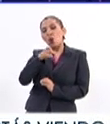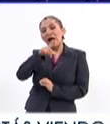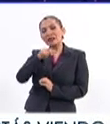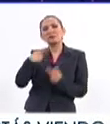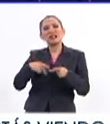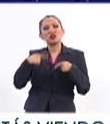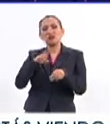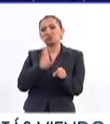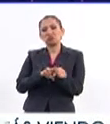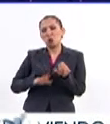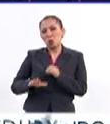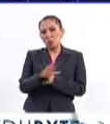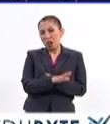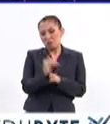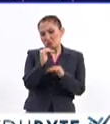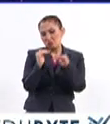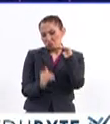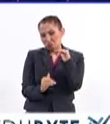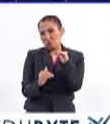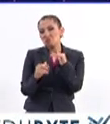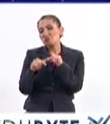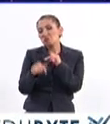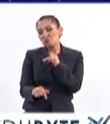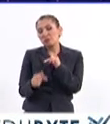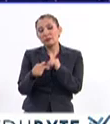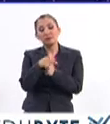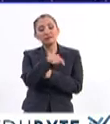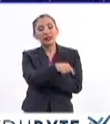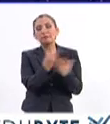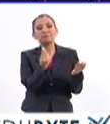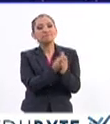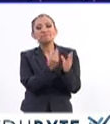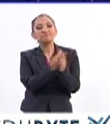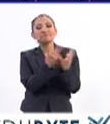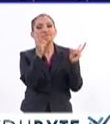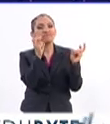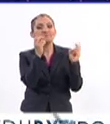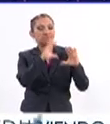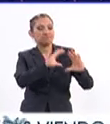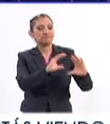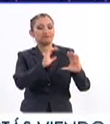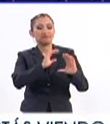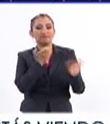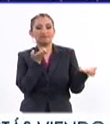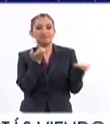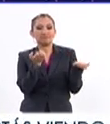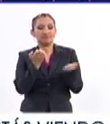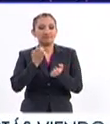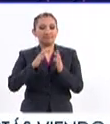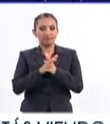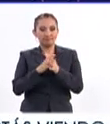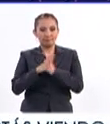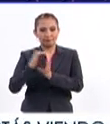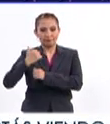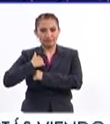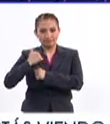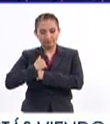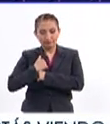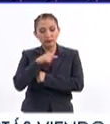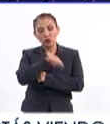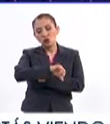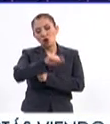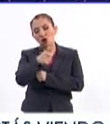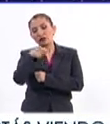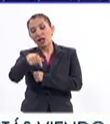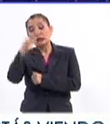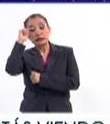la gente común, y básicamente se les adiestraba en el ejercicio militar y en otras